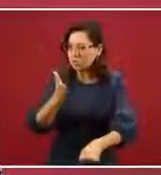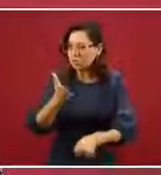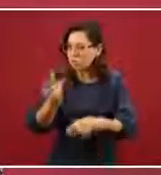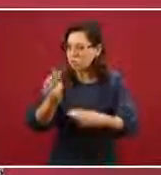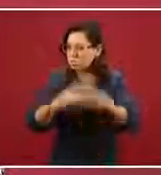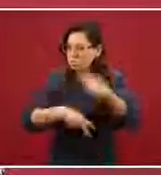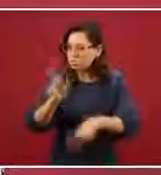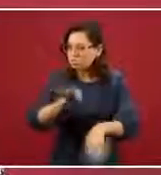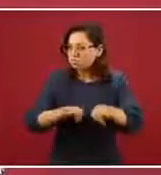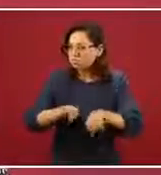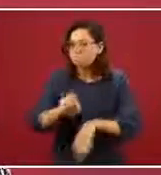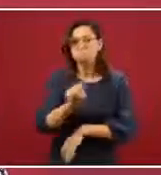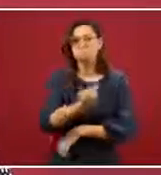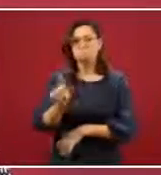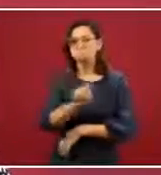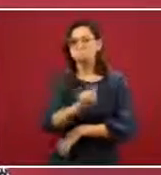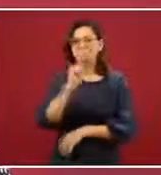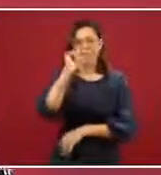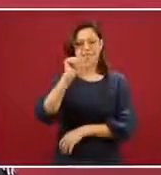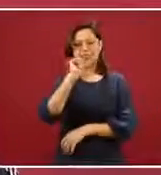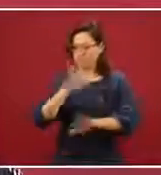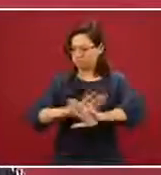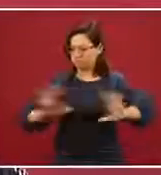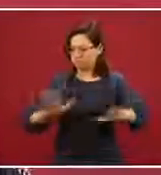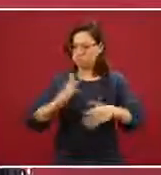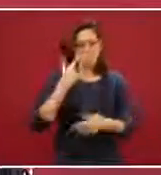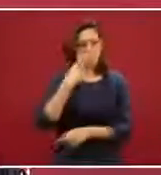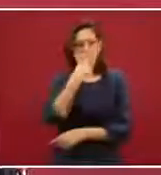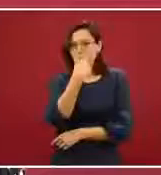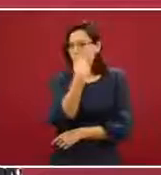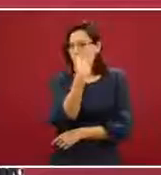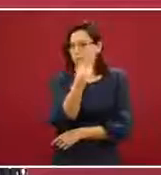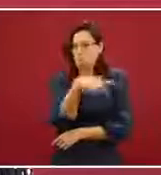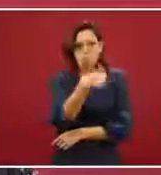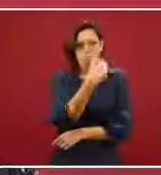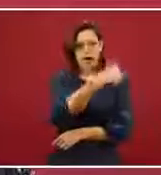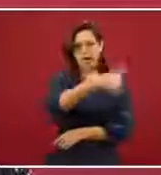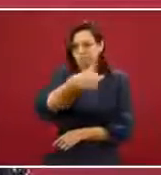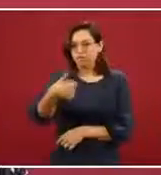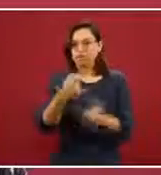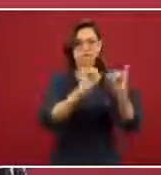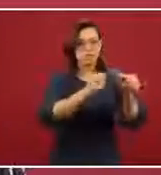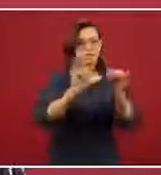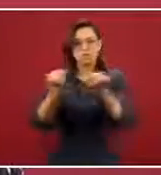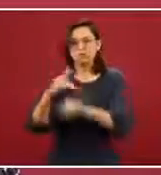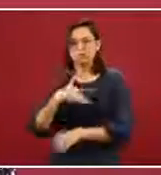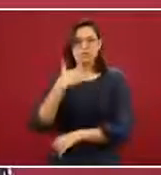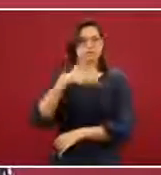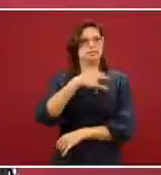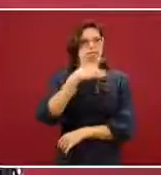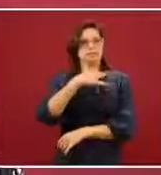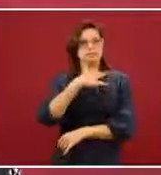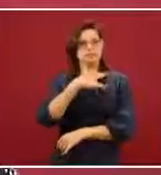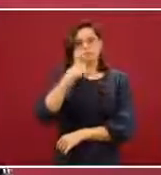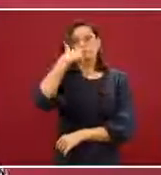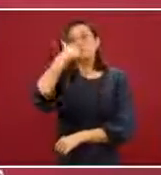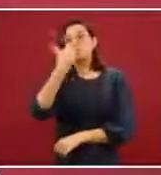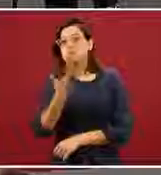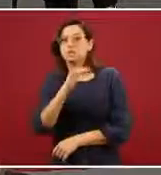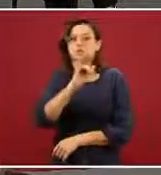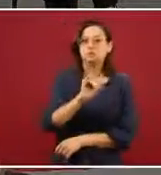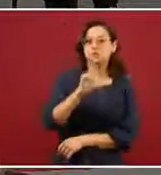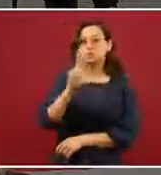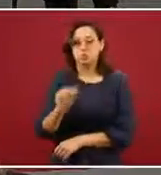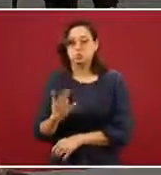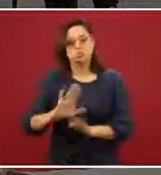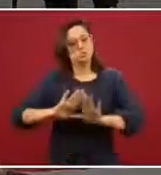falta de lunes. Entonces, es una opción que en lo individual, cada trabajadora, cada funcionaria